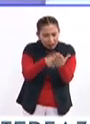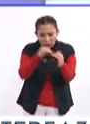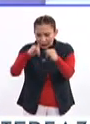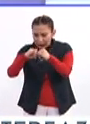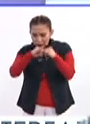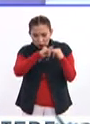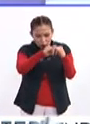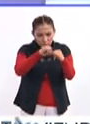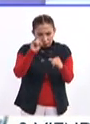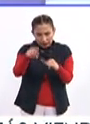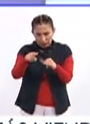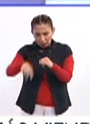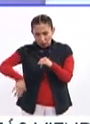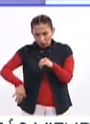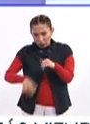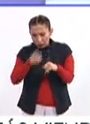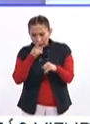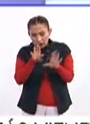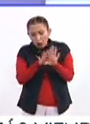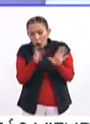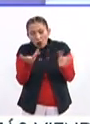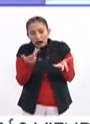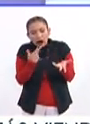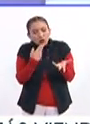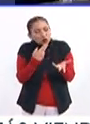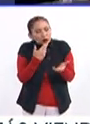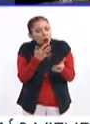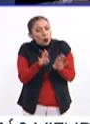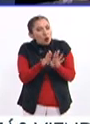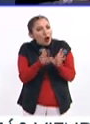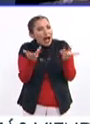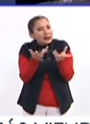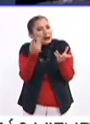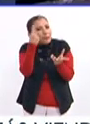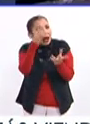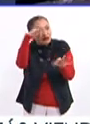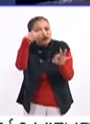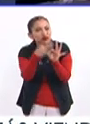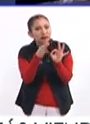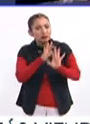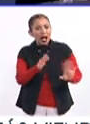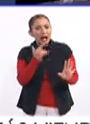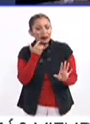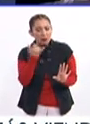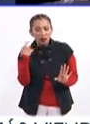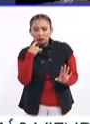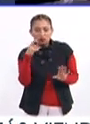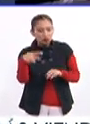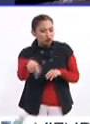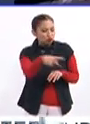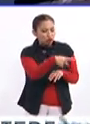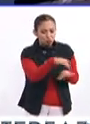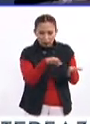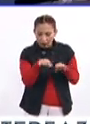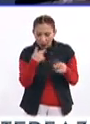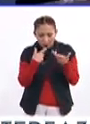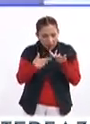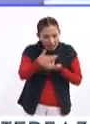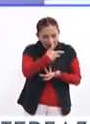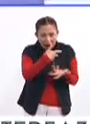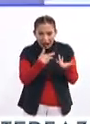interinstitucional que tú mismo nos decías? ¿Cómo se aplica? ¿Cómo se concretan los esfuerzos? ¿Cómo se llevan a cabo estos